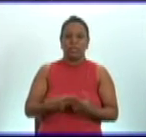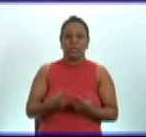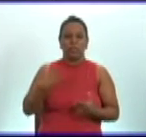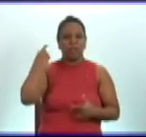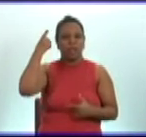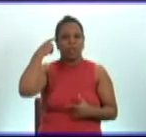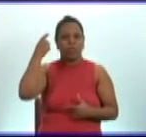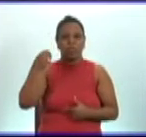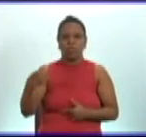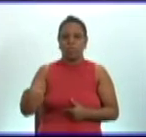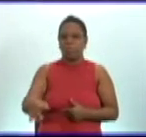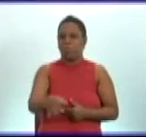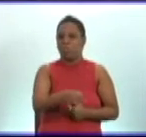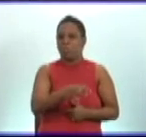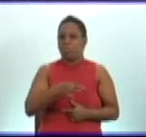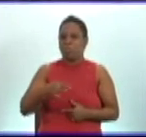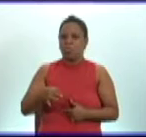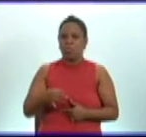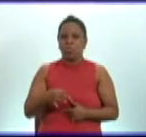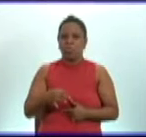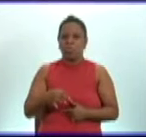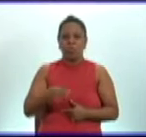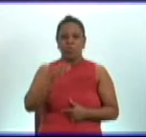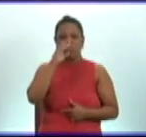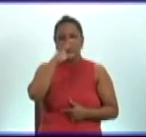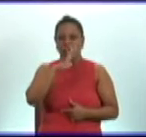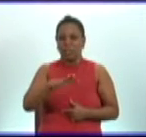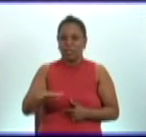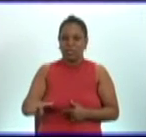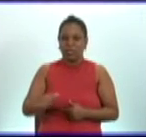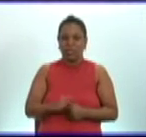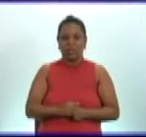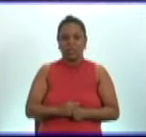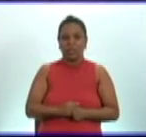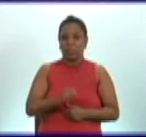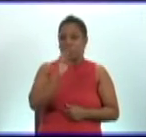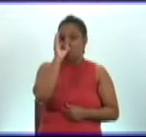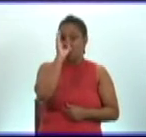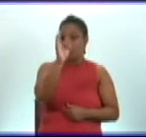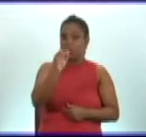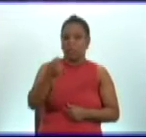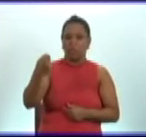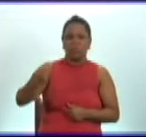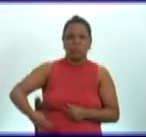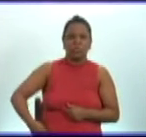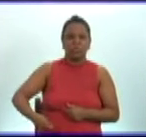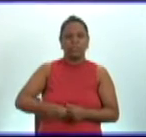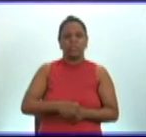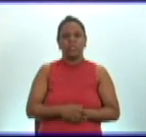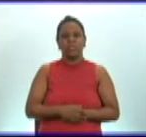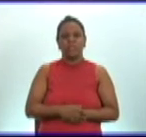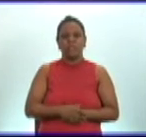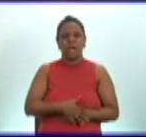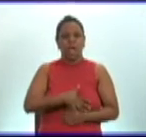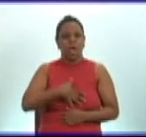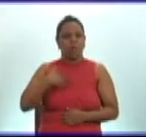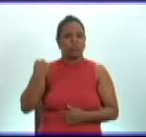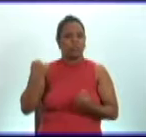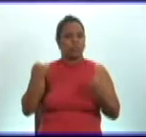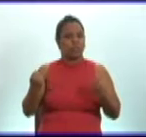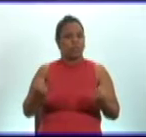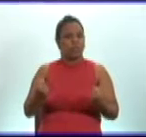un puñado de revoltosos que, hollando la justicia, pisoteando el principio de autoridad, abusando de la fuerza,